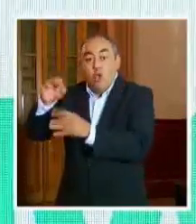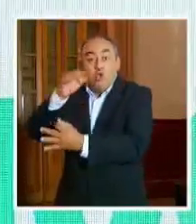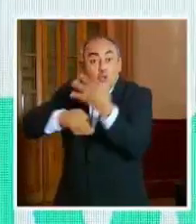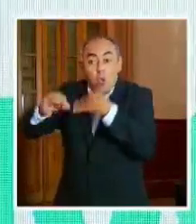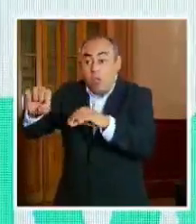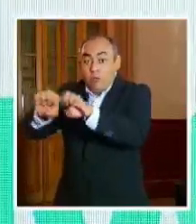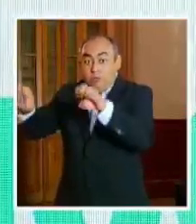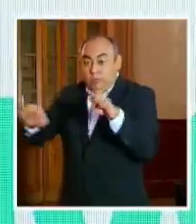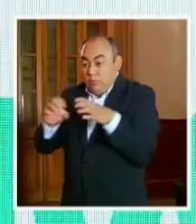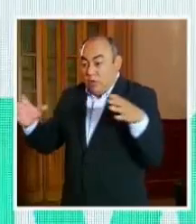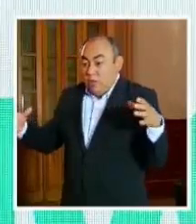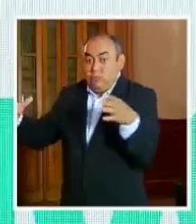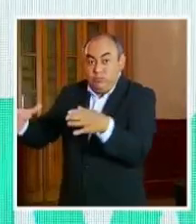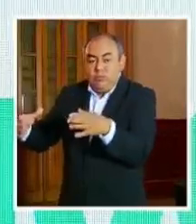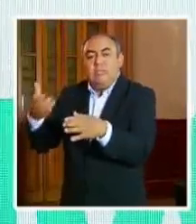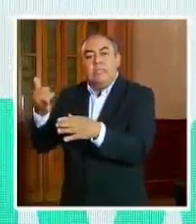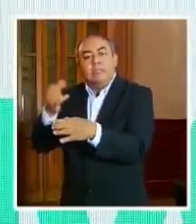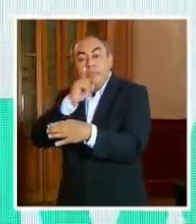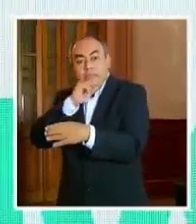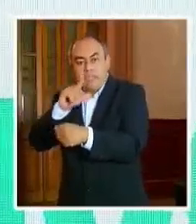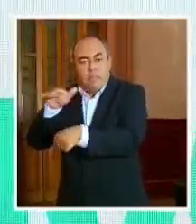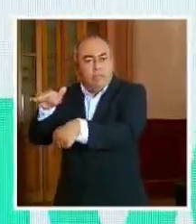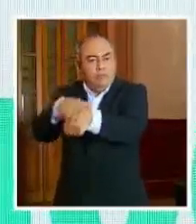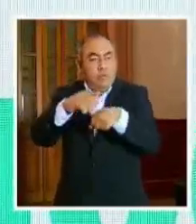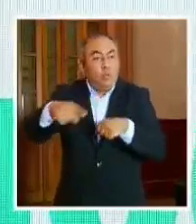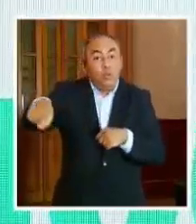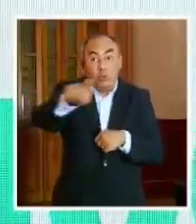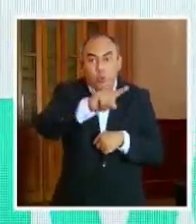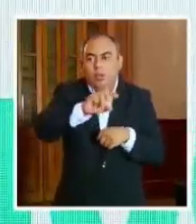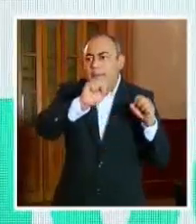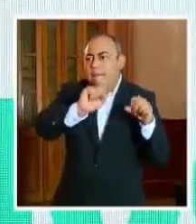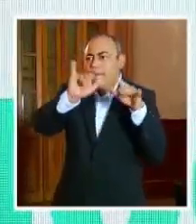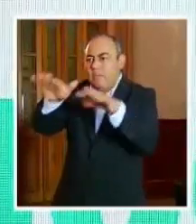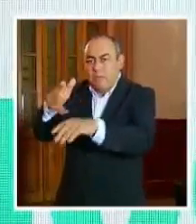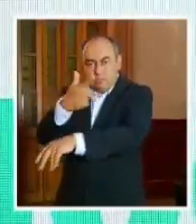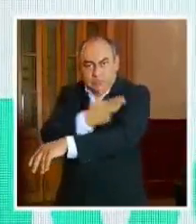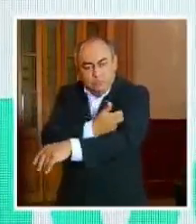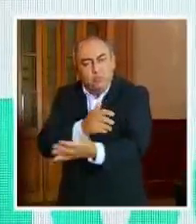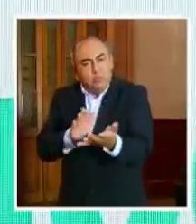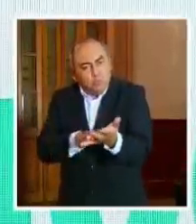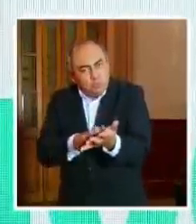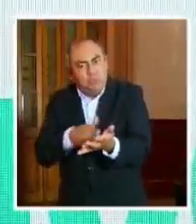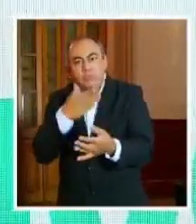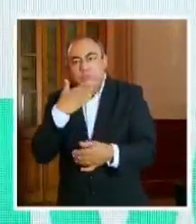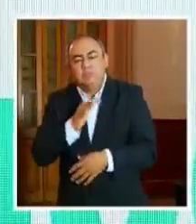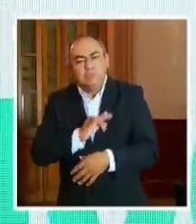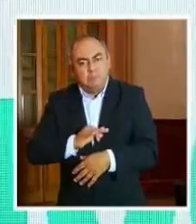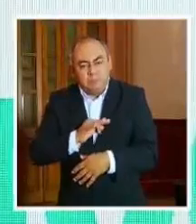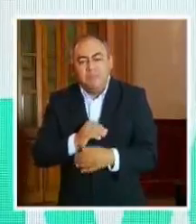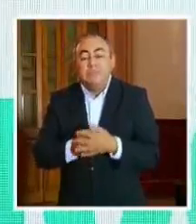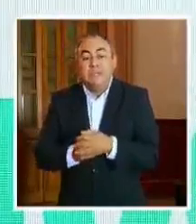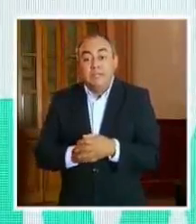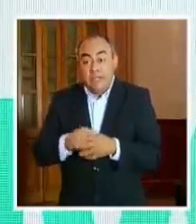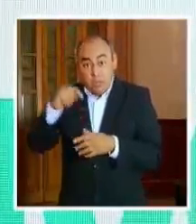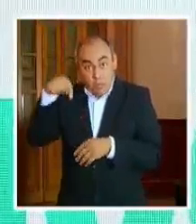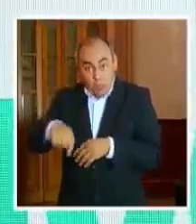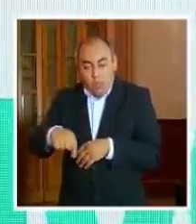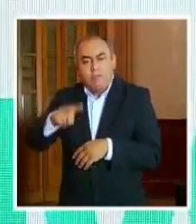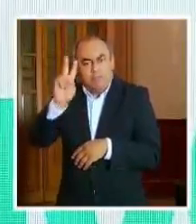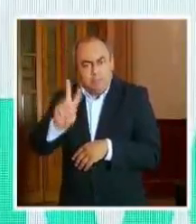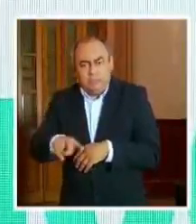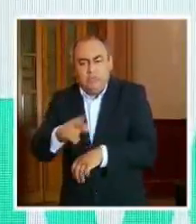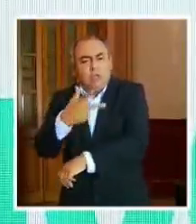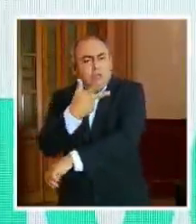por supuesto por los ciudadanos que acuden a vacunarse. Hoy por hoy, como les digo, es nuestra estrategia más